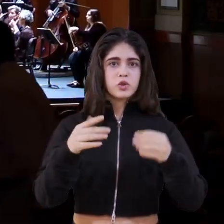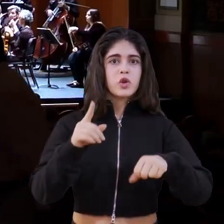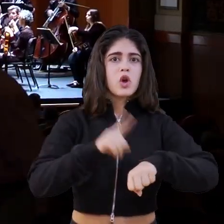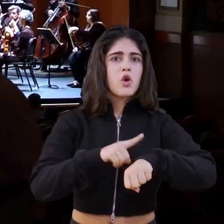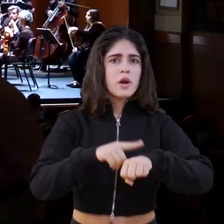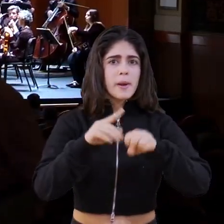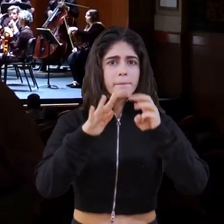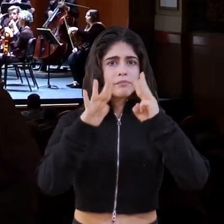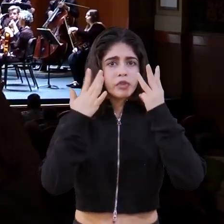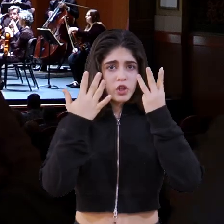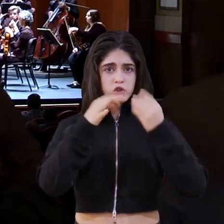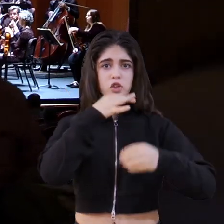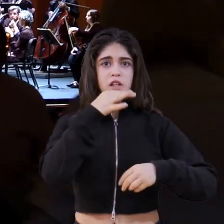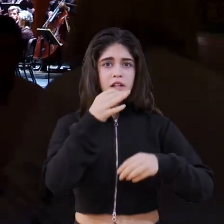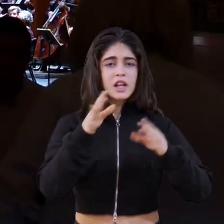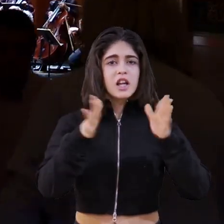Trazados.